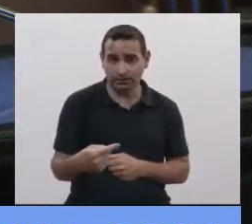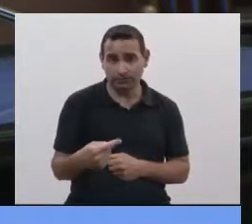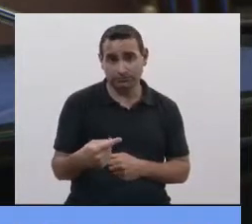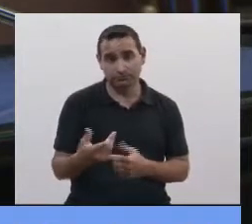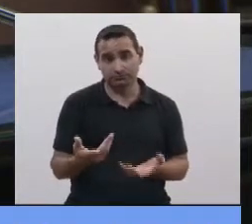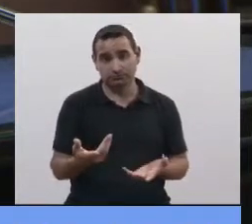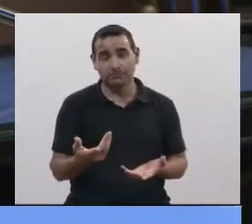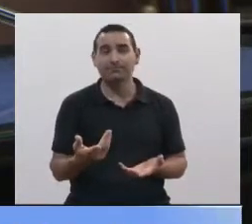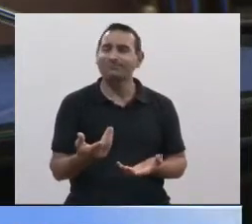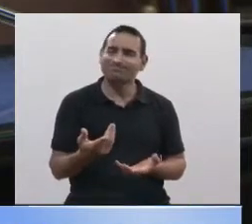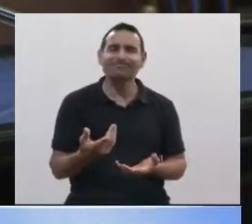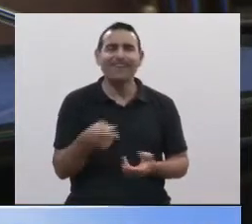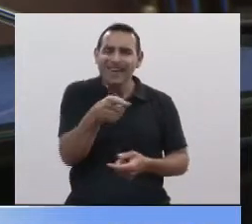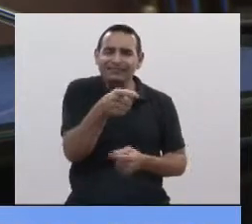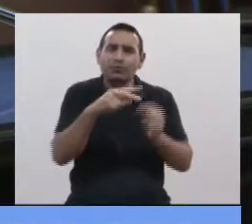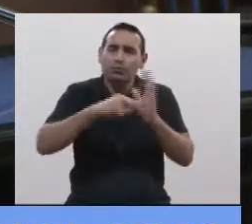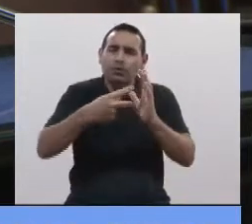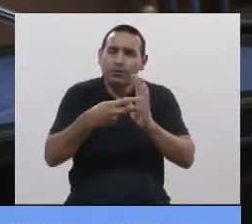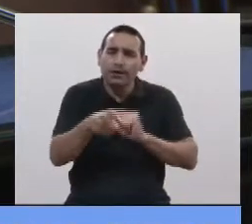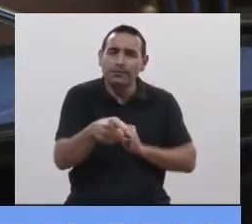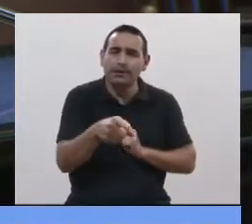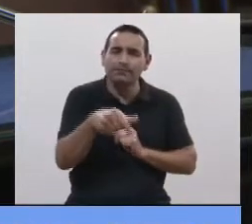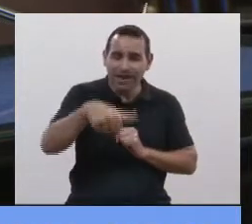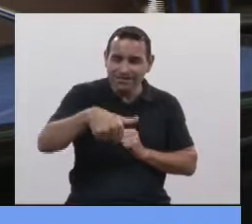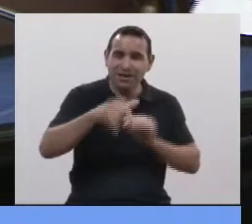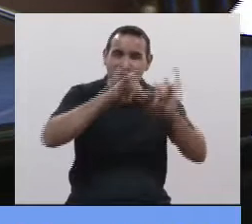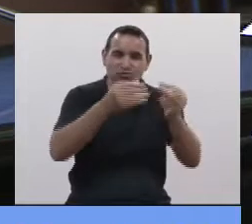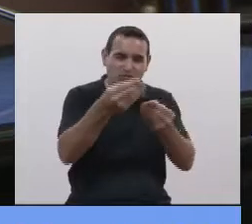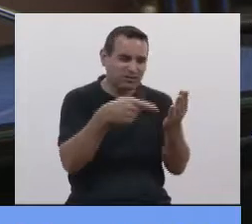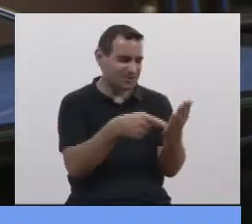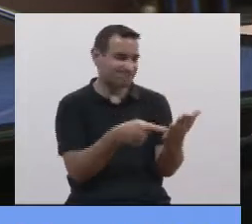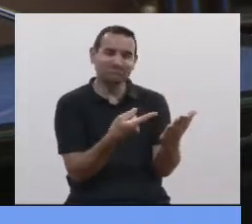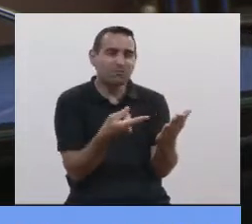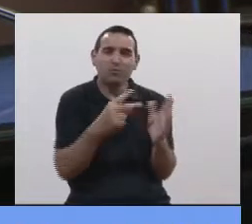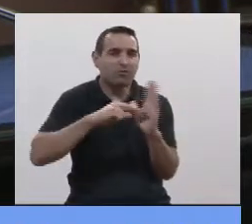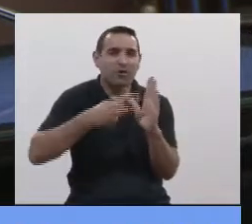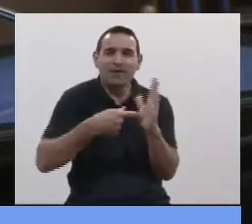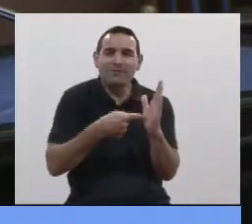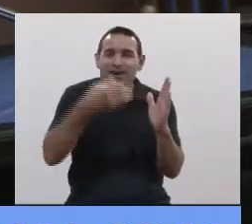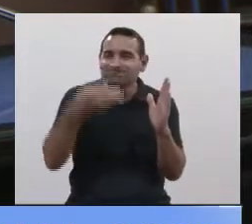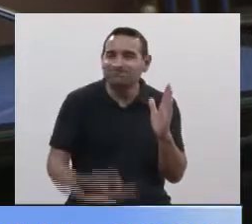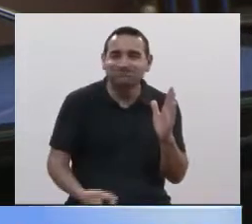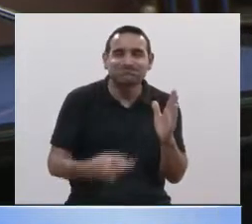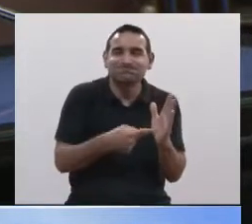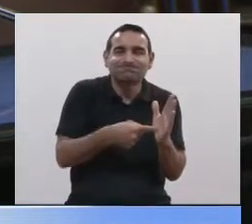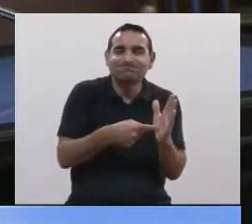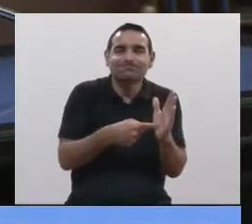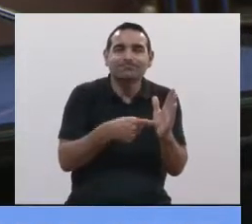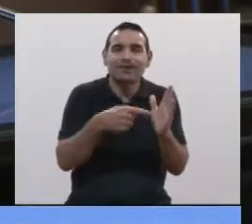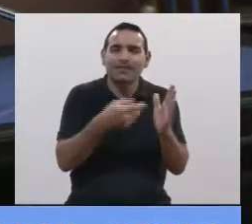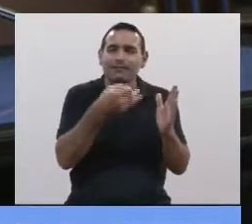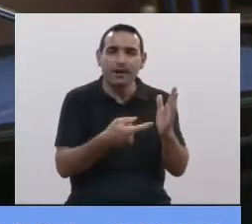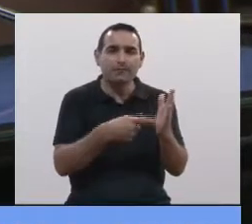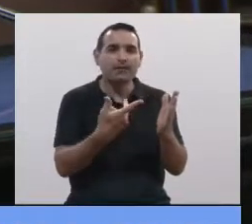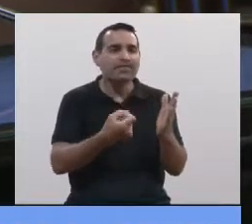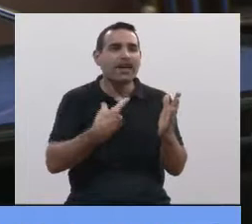emisión. Entonces, ese es el problema de este presupuesto, que no nos da una